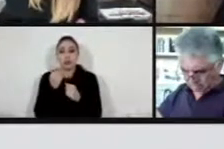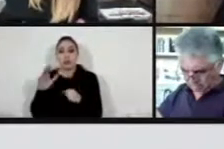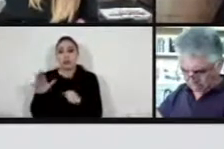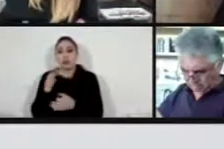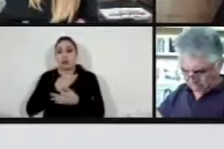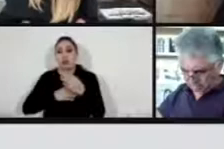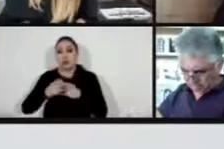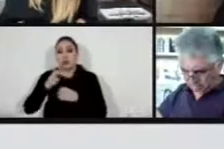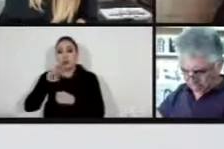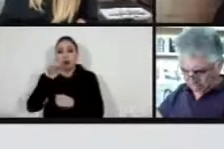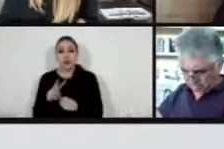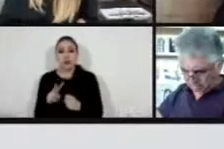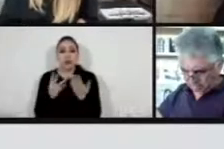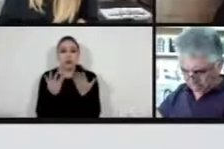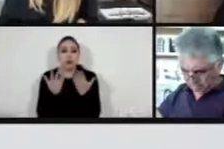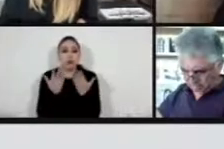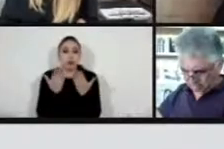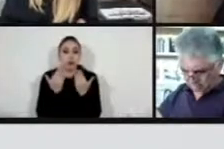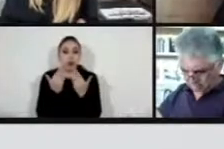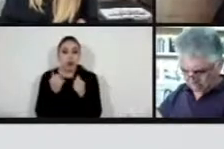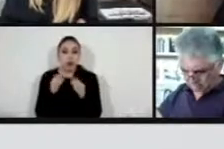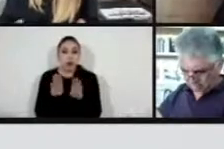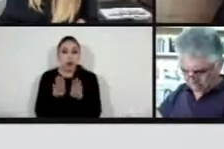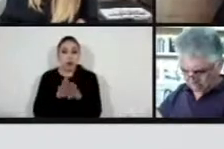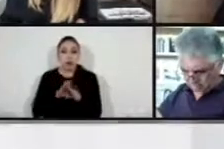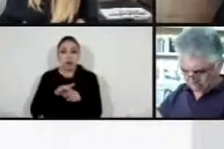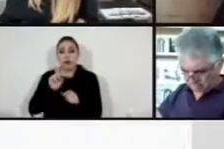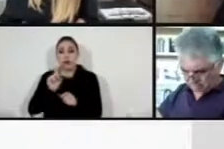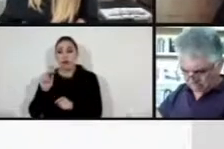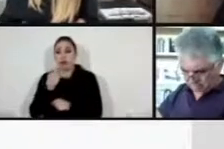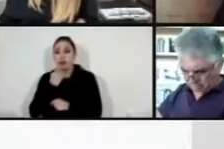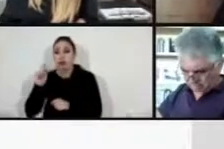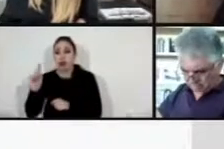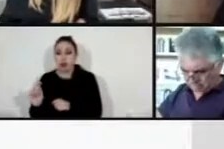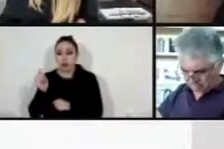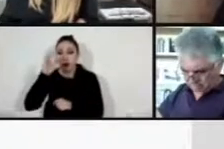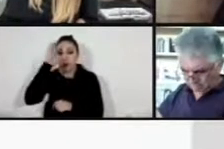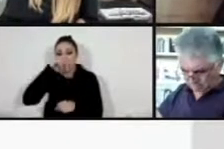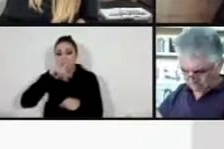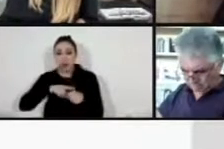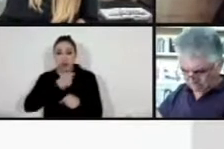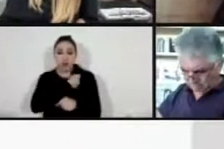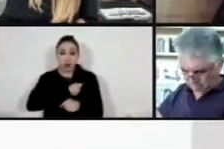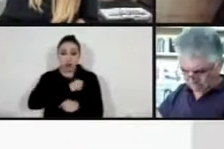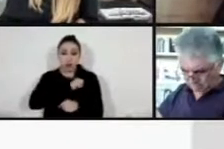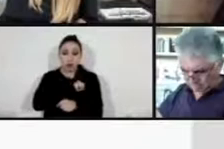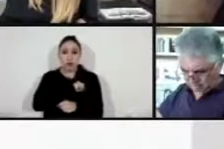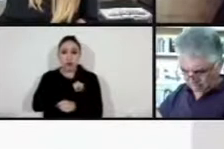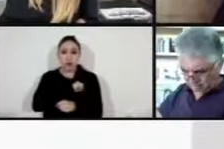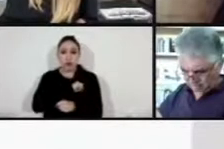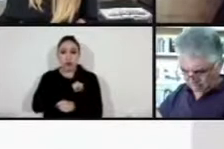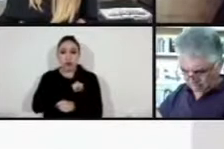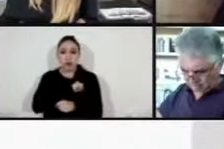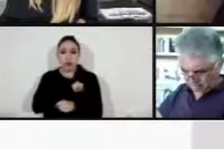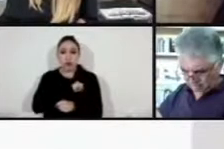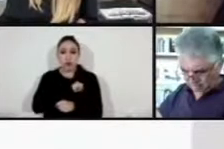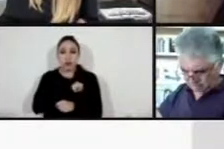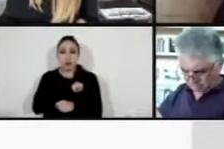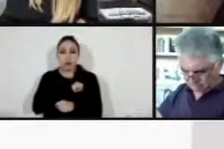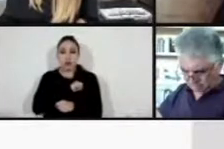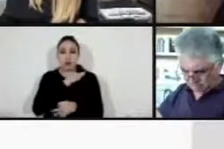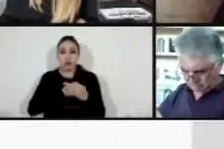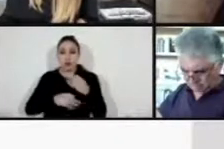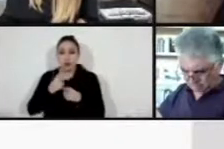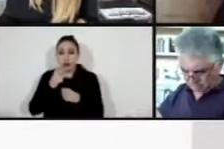soportado el conocimiento, la ciencia y la tecnología, la cultura y el saber. Celebramos la entrega como tal y existente de